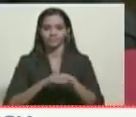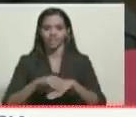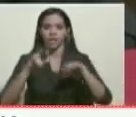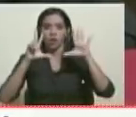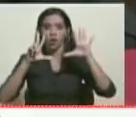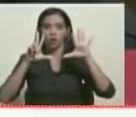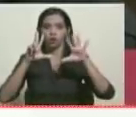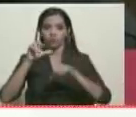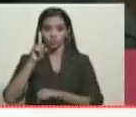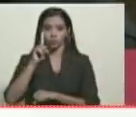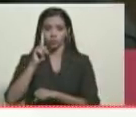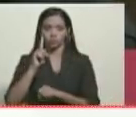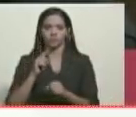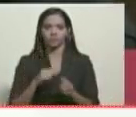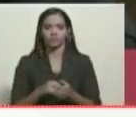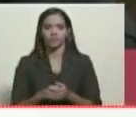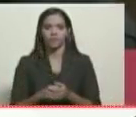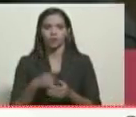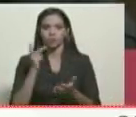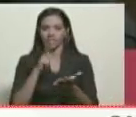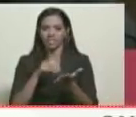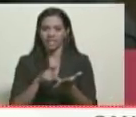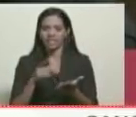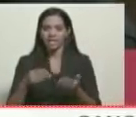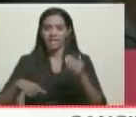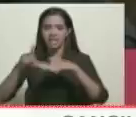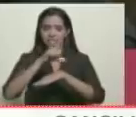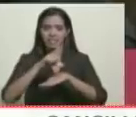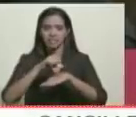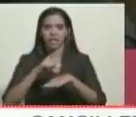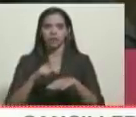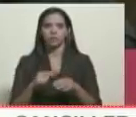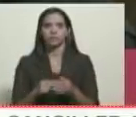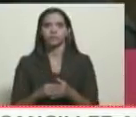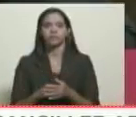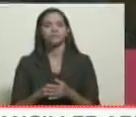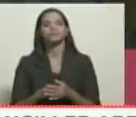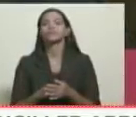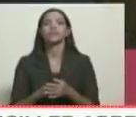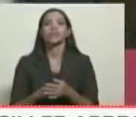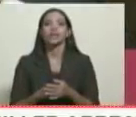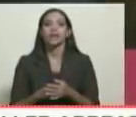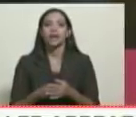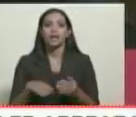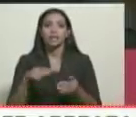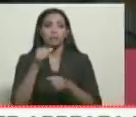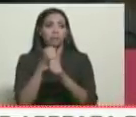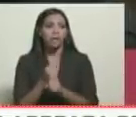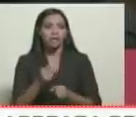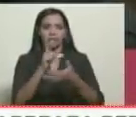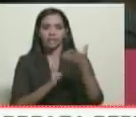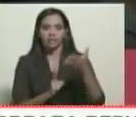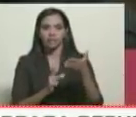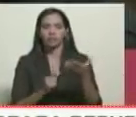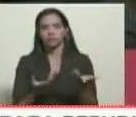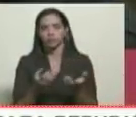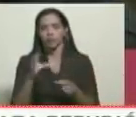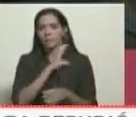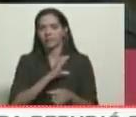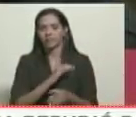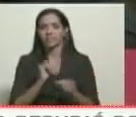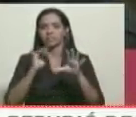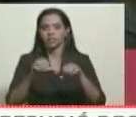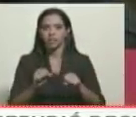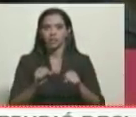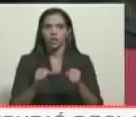tenías que ingresar a un comité de los llamados bachilleres sin cupo, comité de preinscrito. Luego, bueno, activista de derechos humanos, militante en el